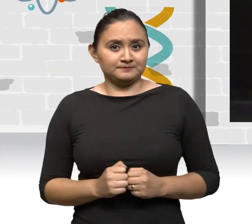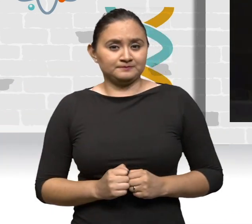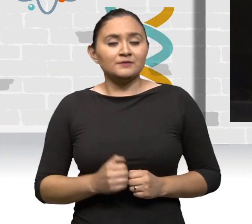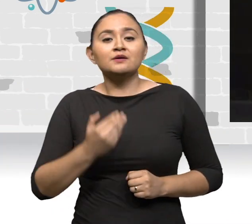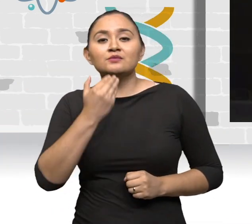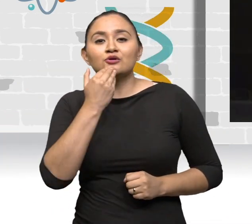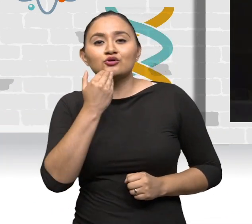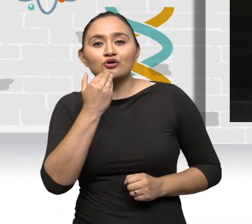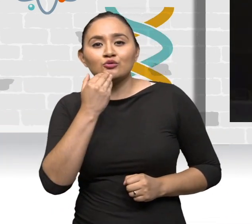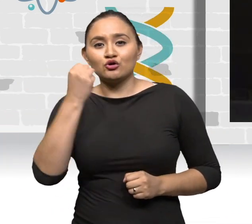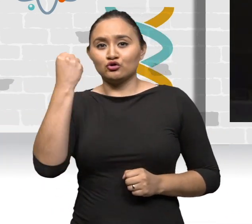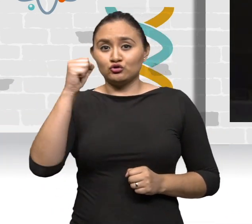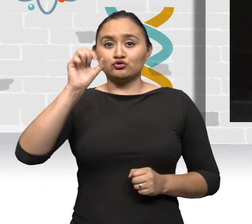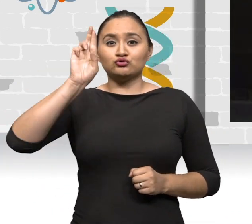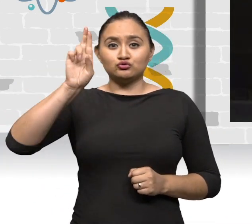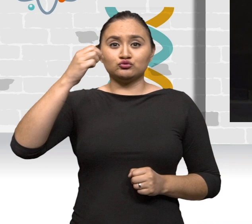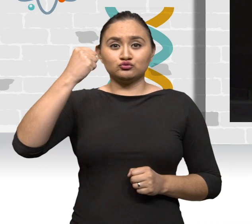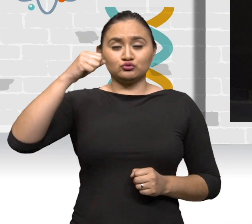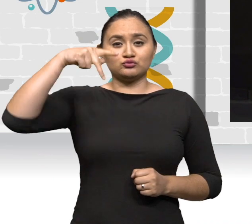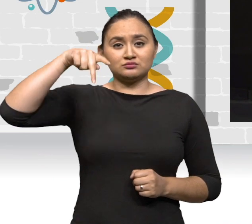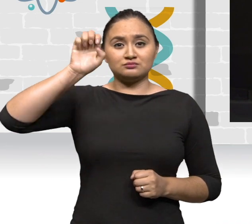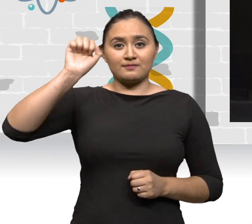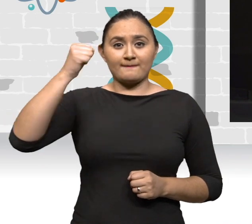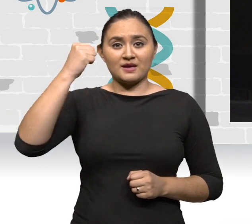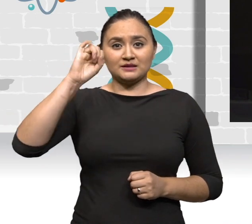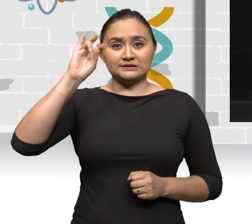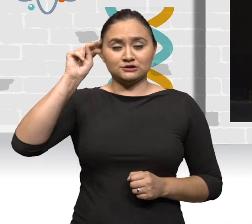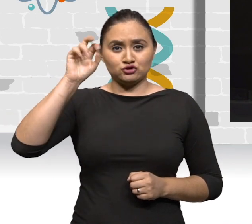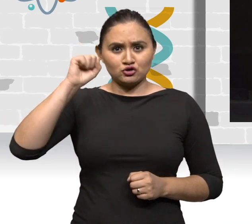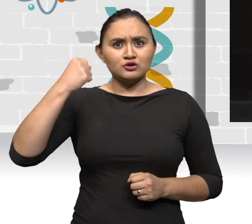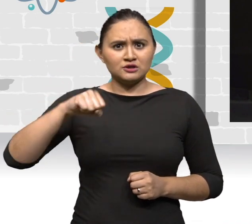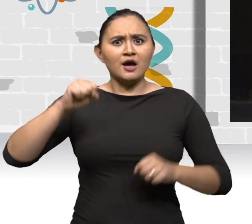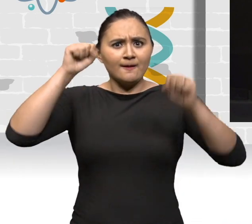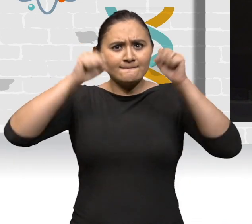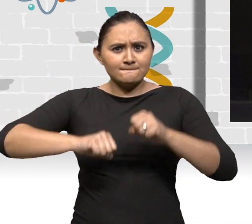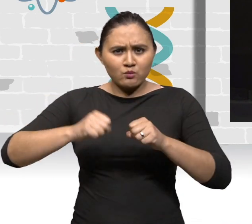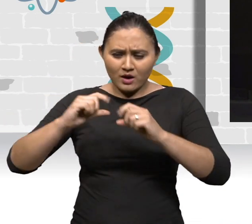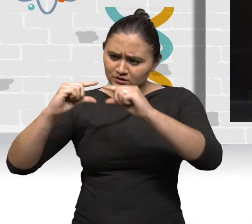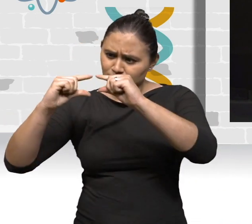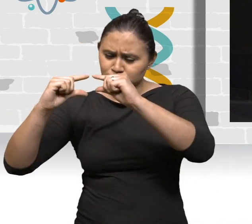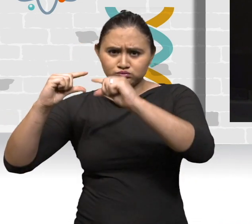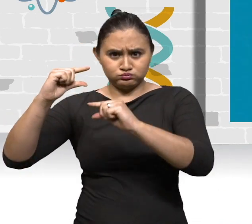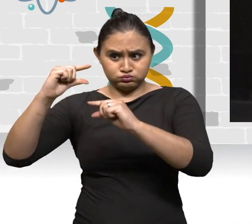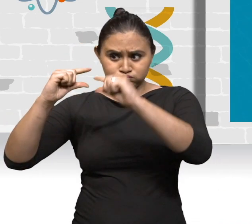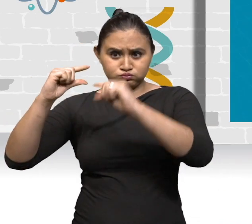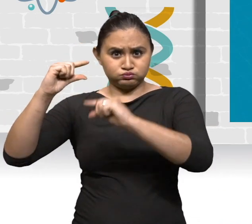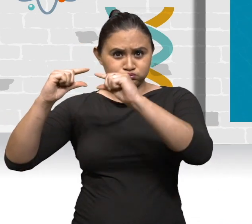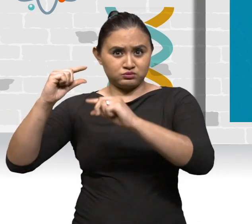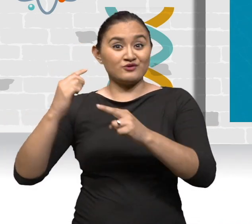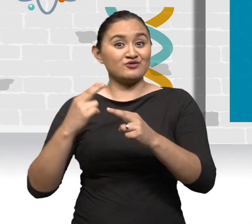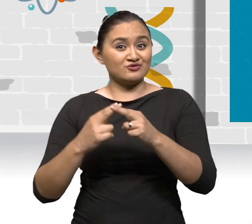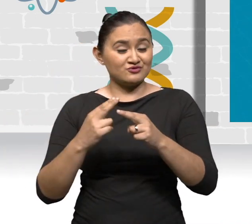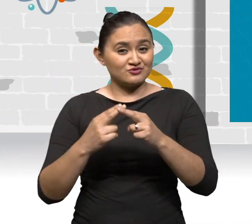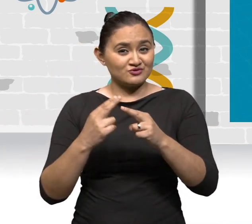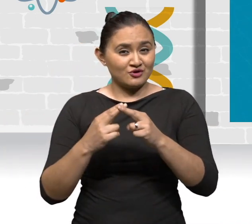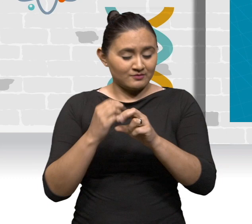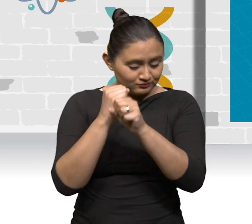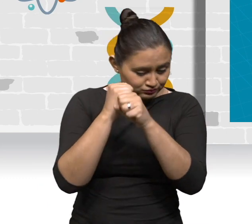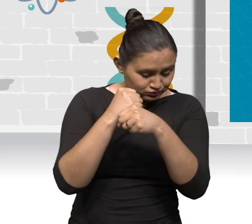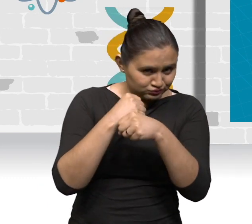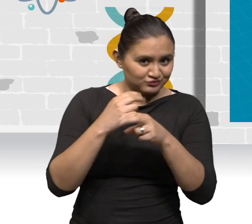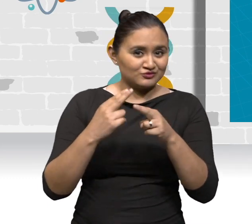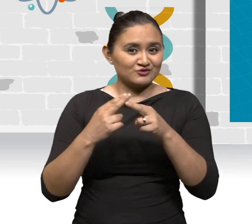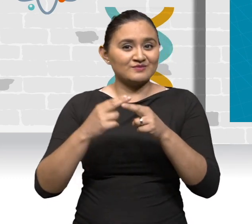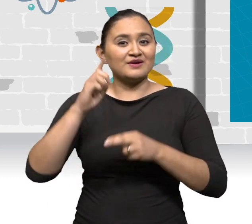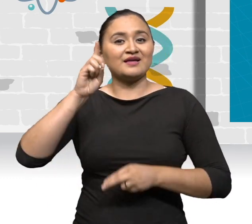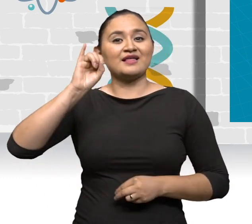las suspensiones coloidales se pueden purificar de las impurezas que adquieren por un método llamado diálisis. La diálisis es un proceso en el